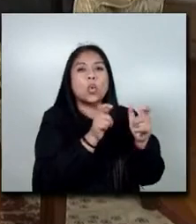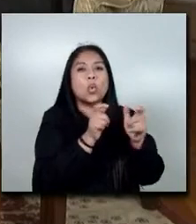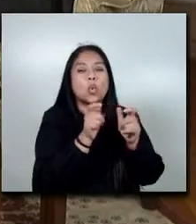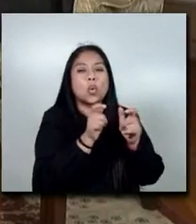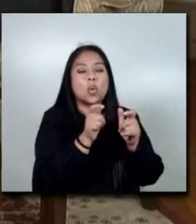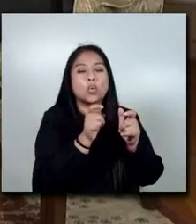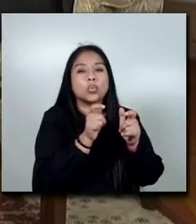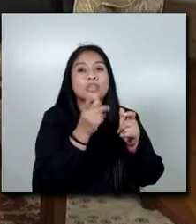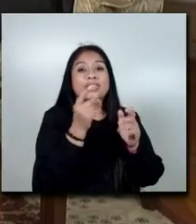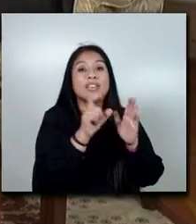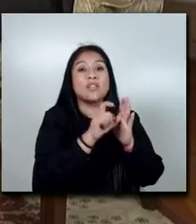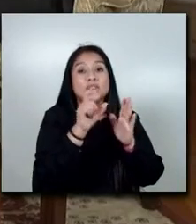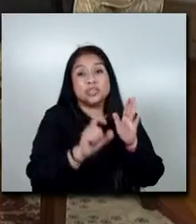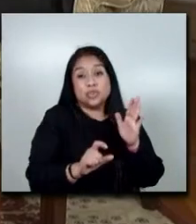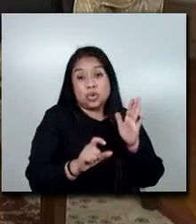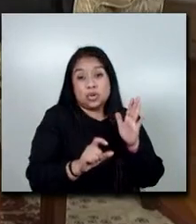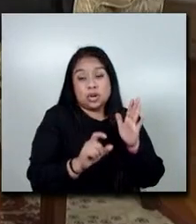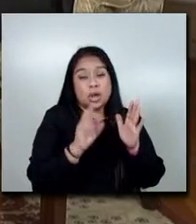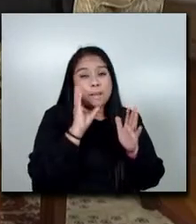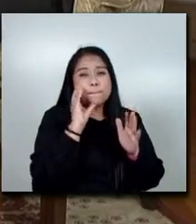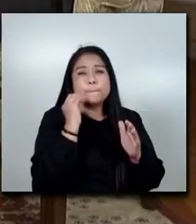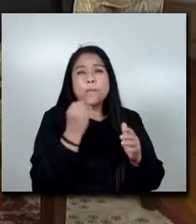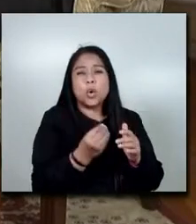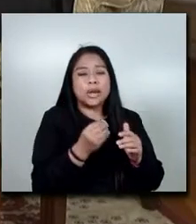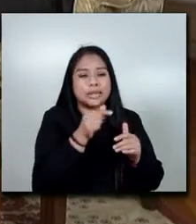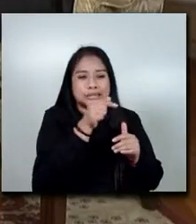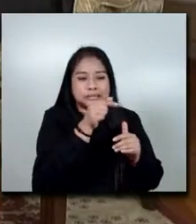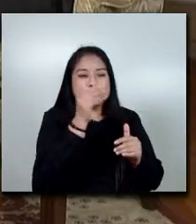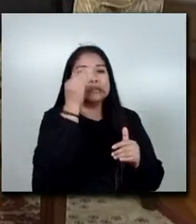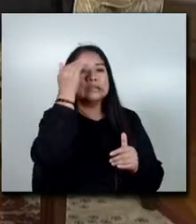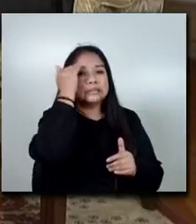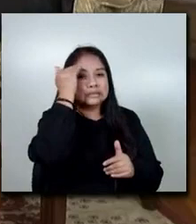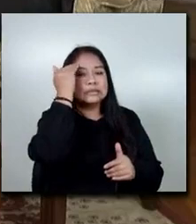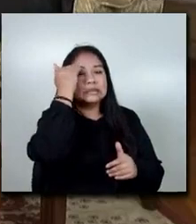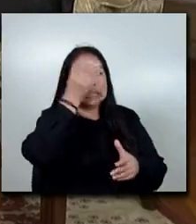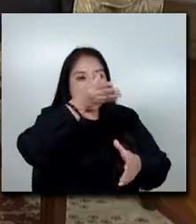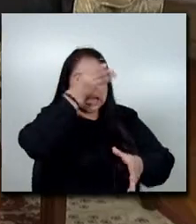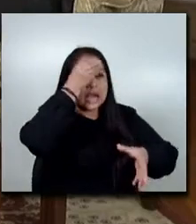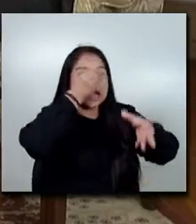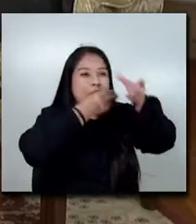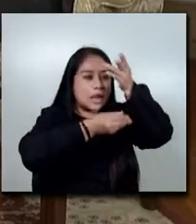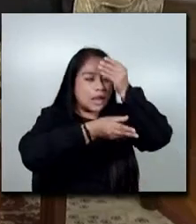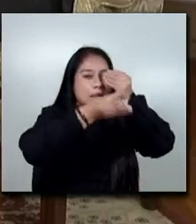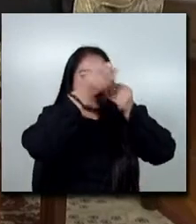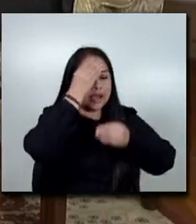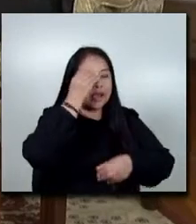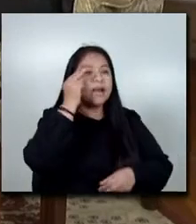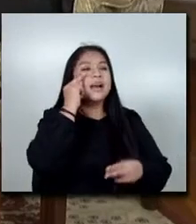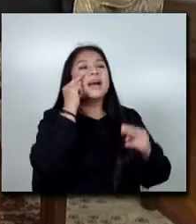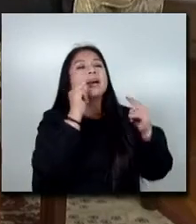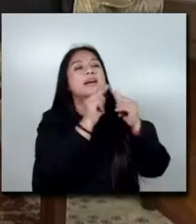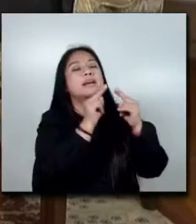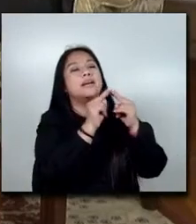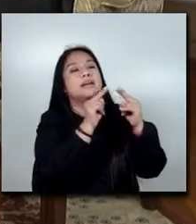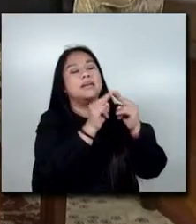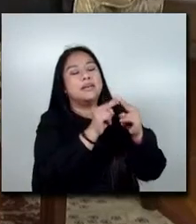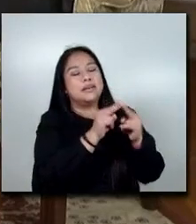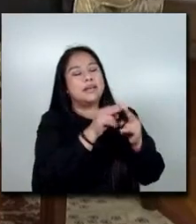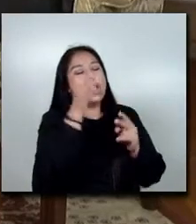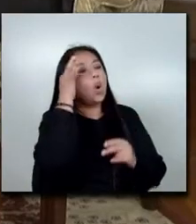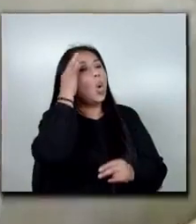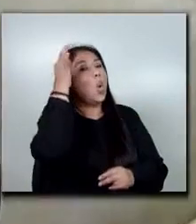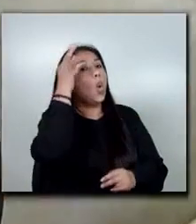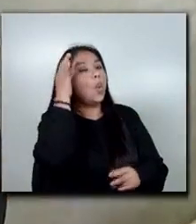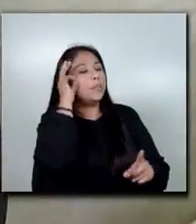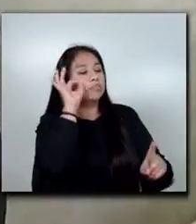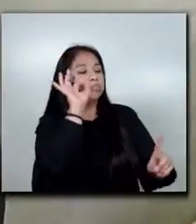convencionalidad, porque eso, el conocimiento hace que sus planteamientos sean objetivos